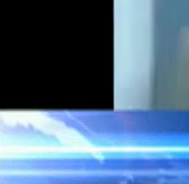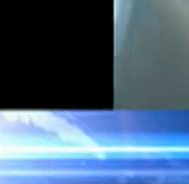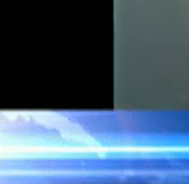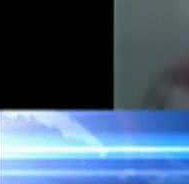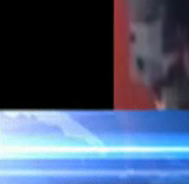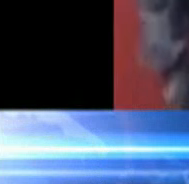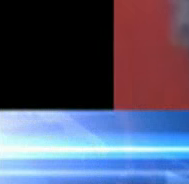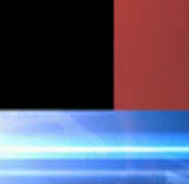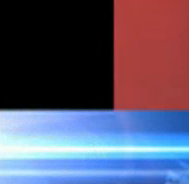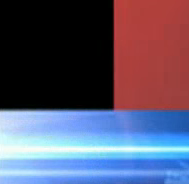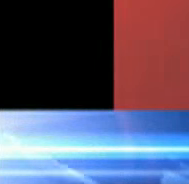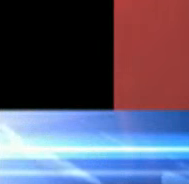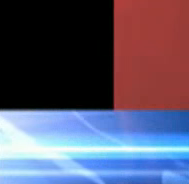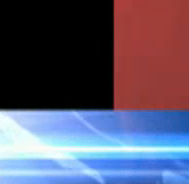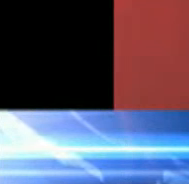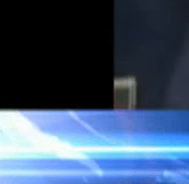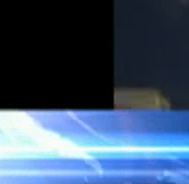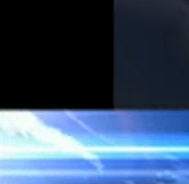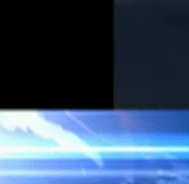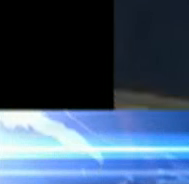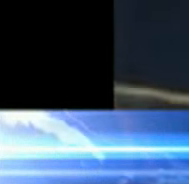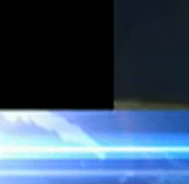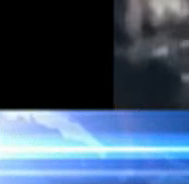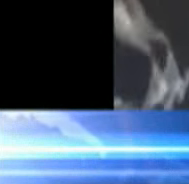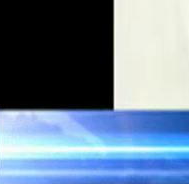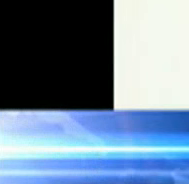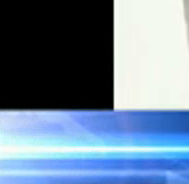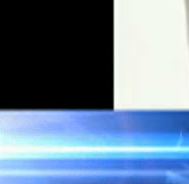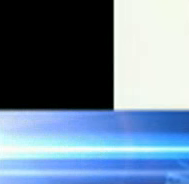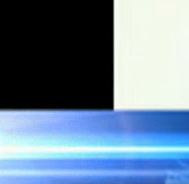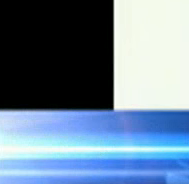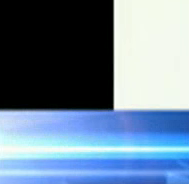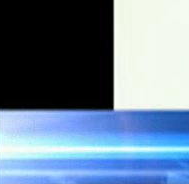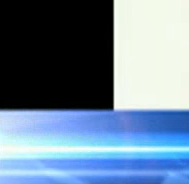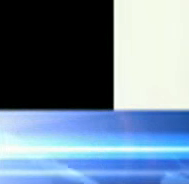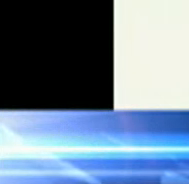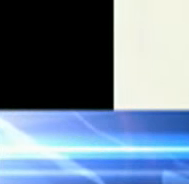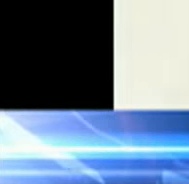sospechaba. Descubra en qué lugar ocurrió y cómo halló al esposo.